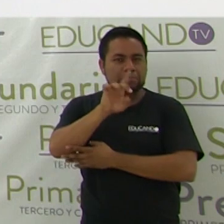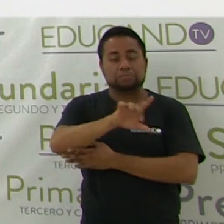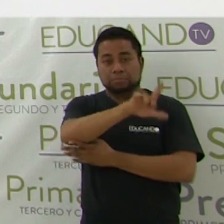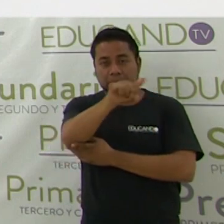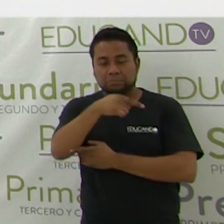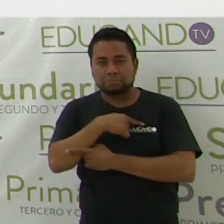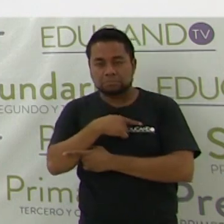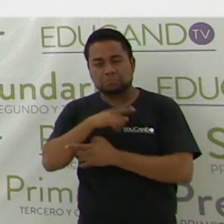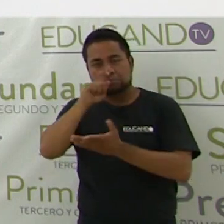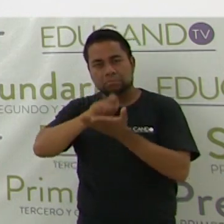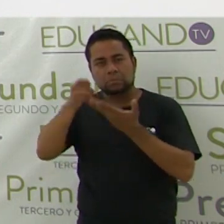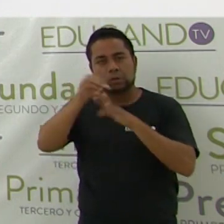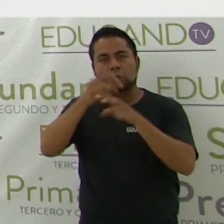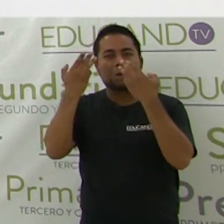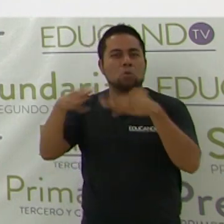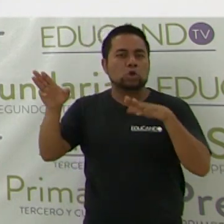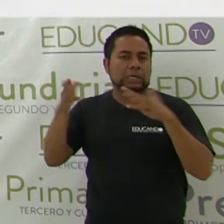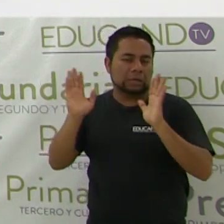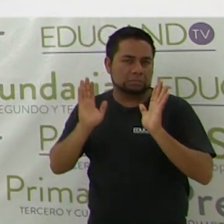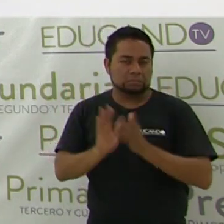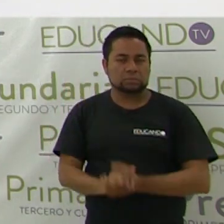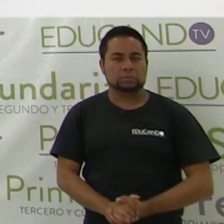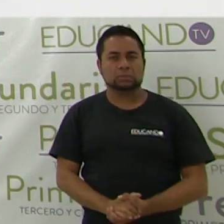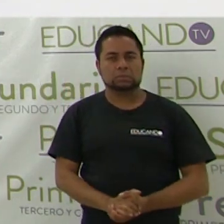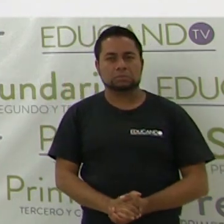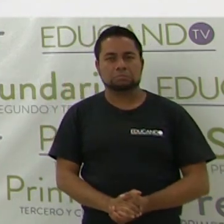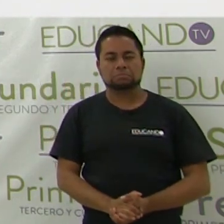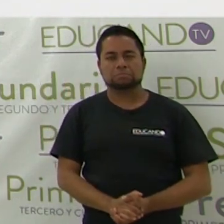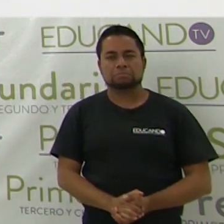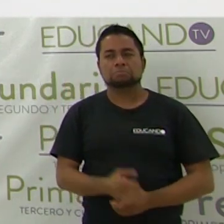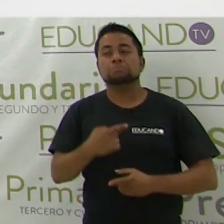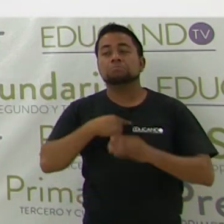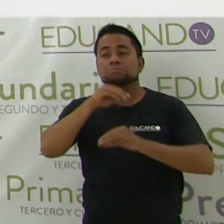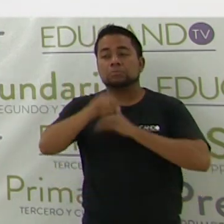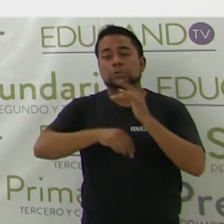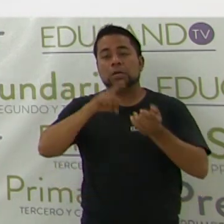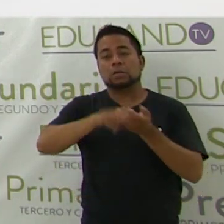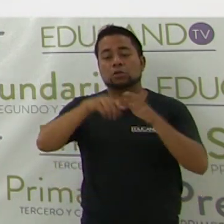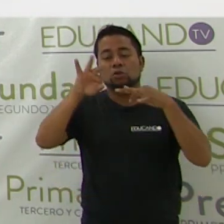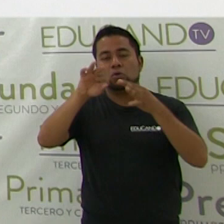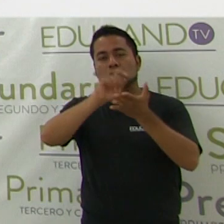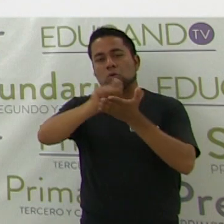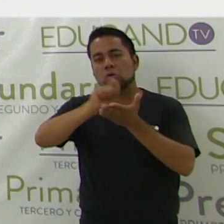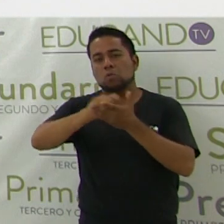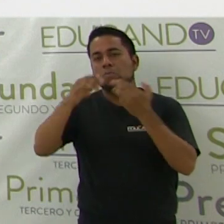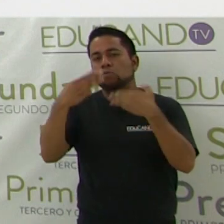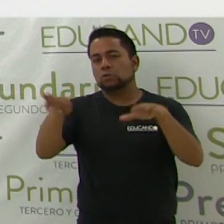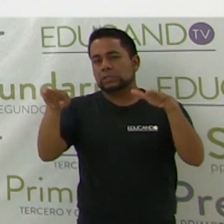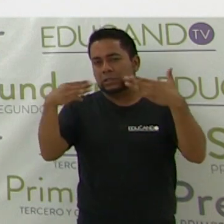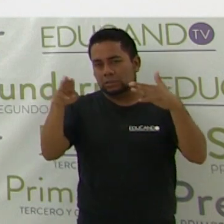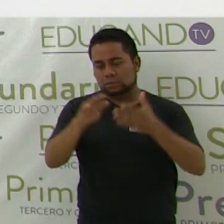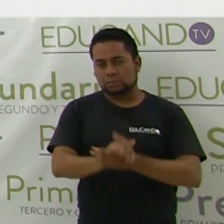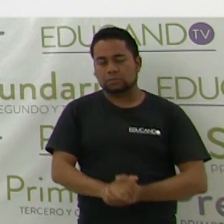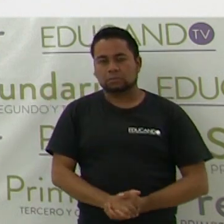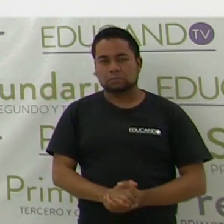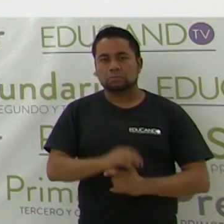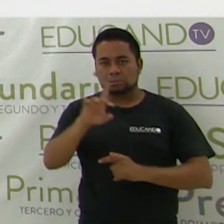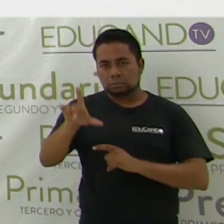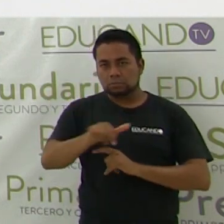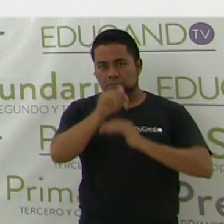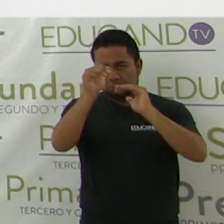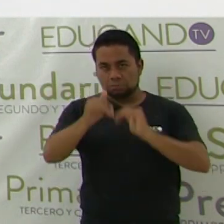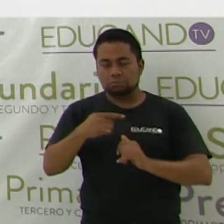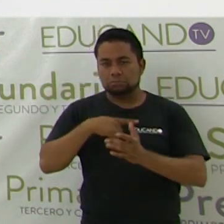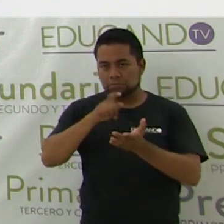quiero escribir acerca de la música, ¿verdad? Pues pongo en la hoja blanca música. Y después